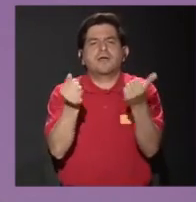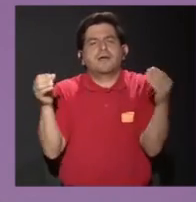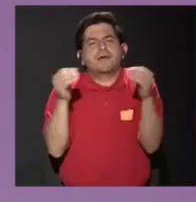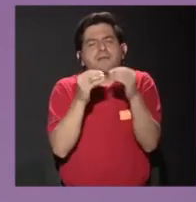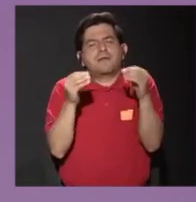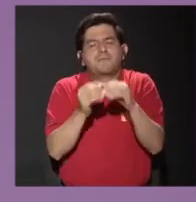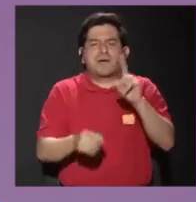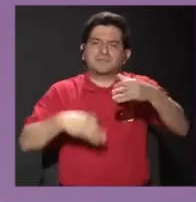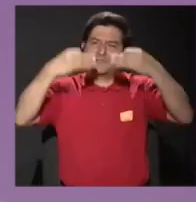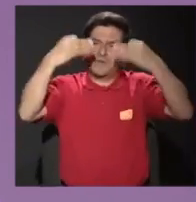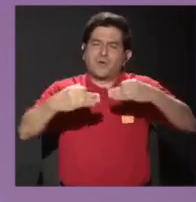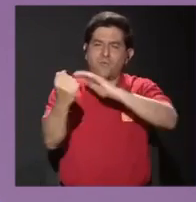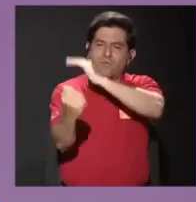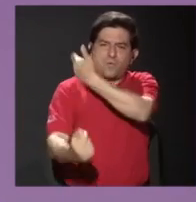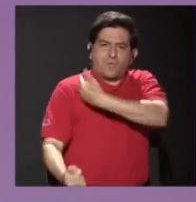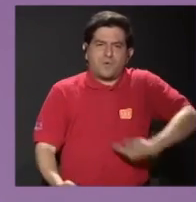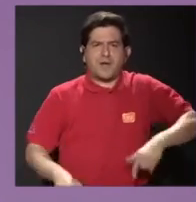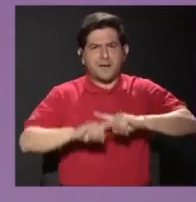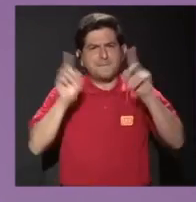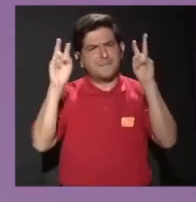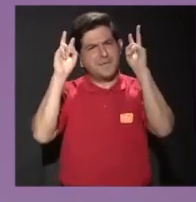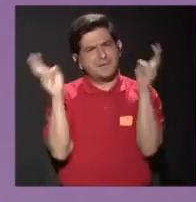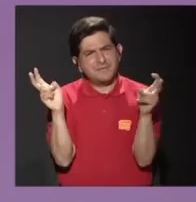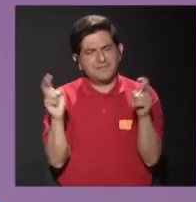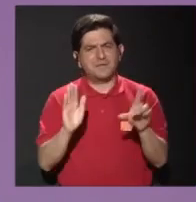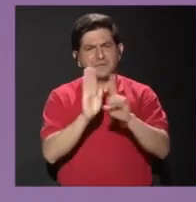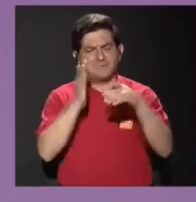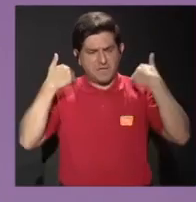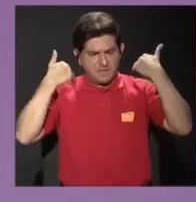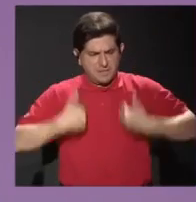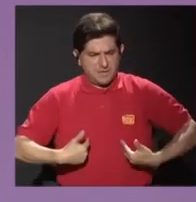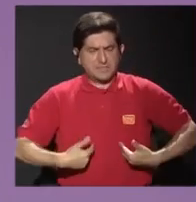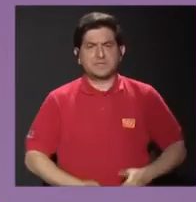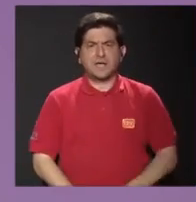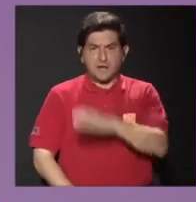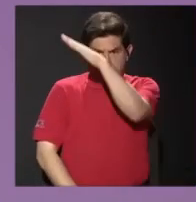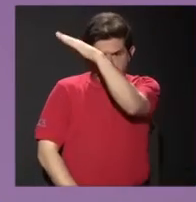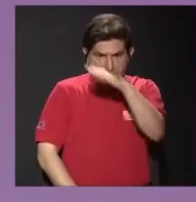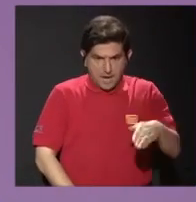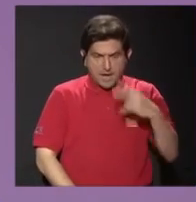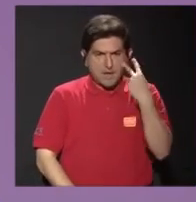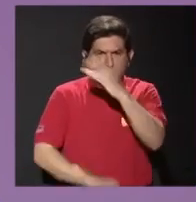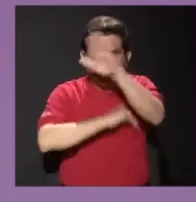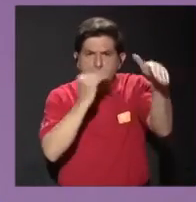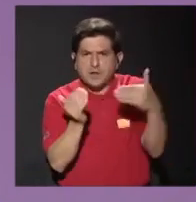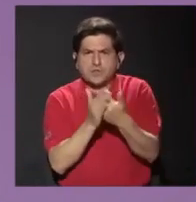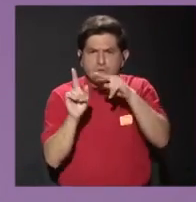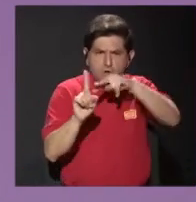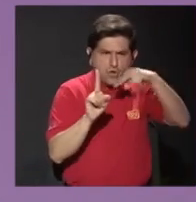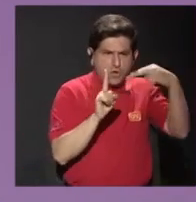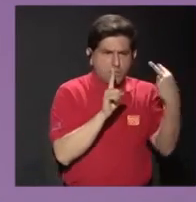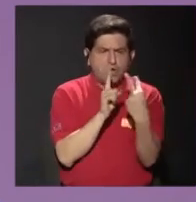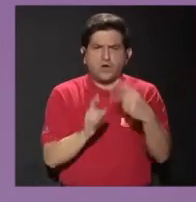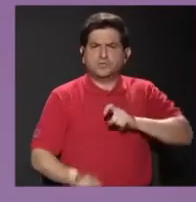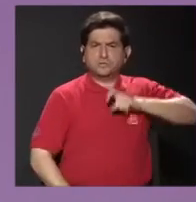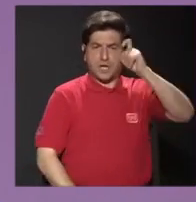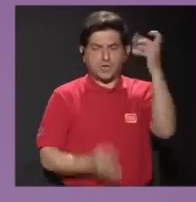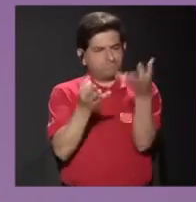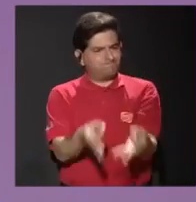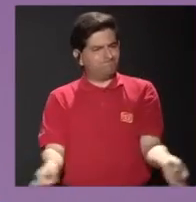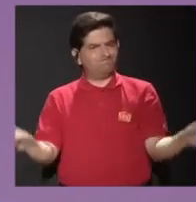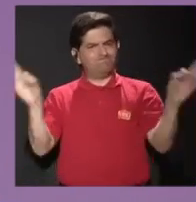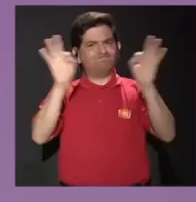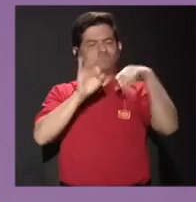más que un decreto ejecutivo pero el tema de los derechos humanos y el eje transversal de mirar todo con un enfoque género es muy